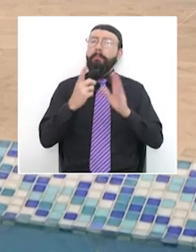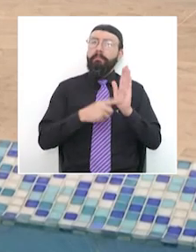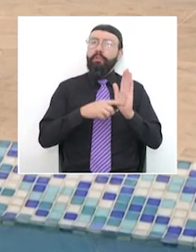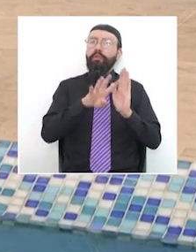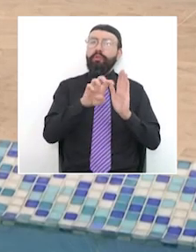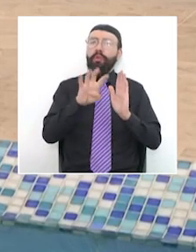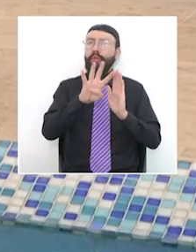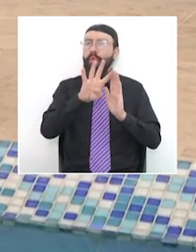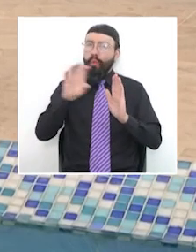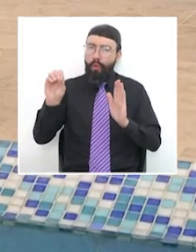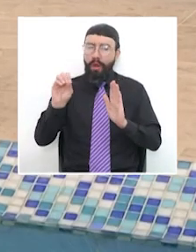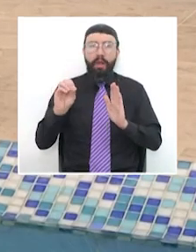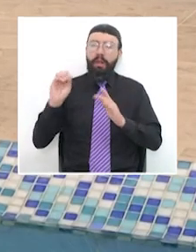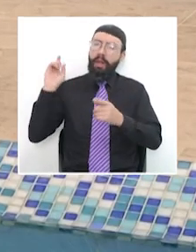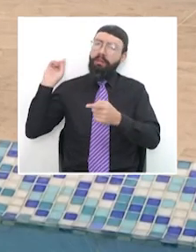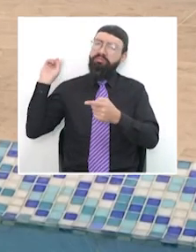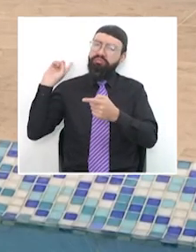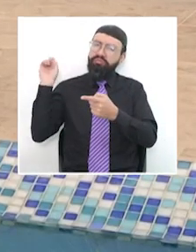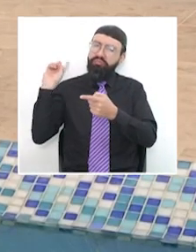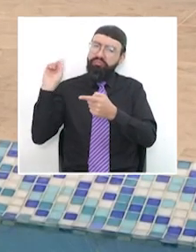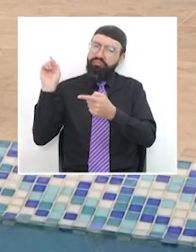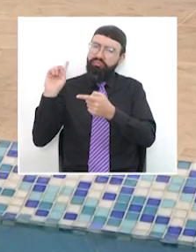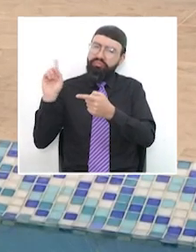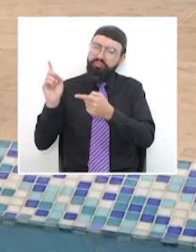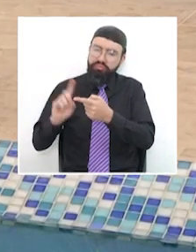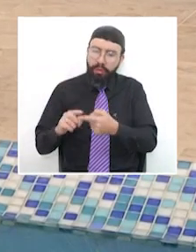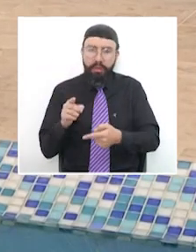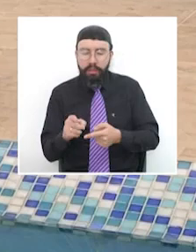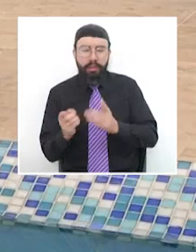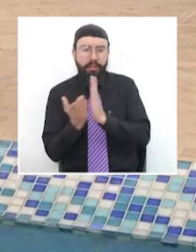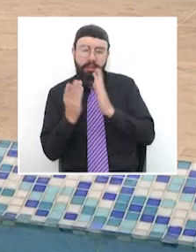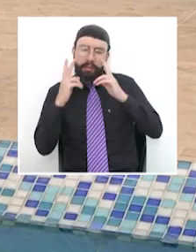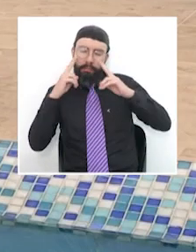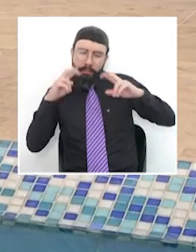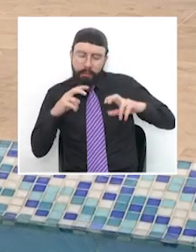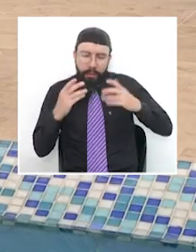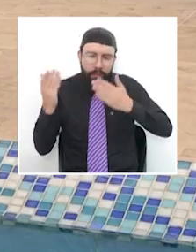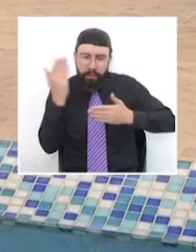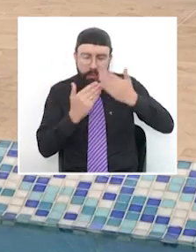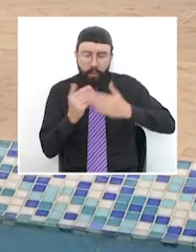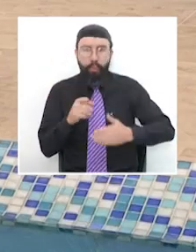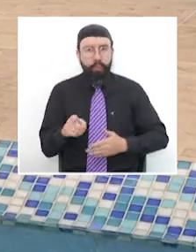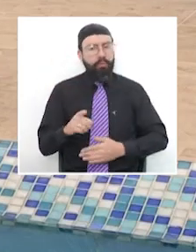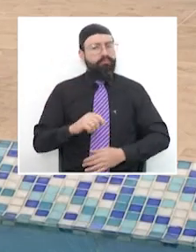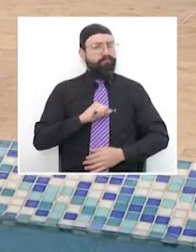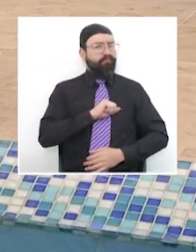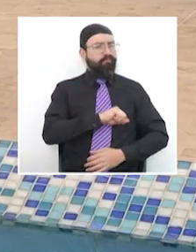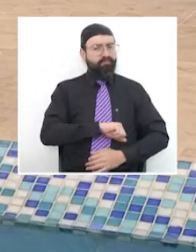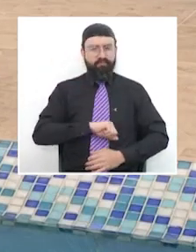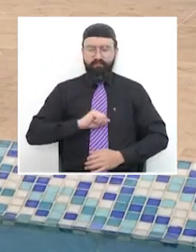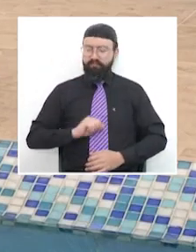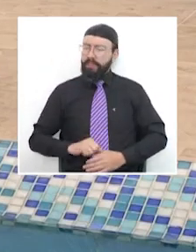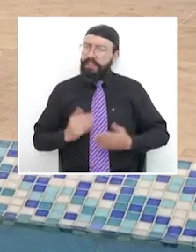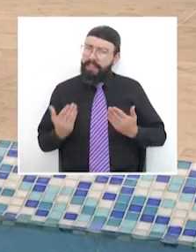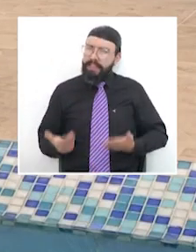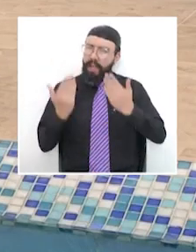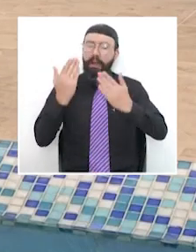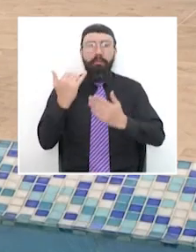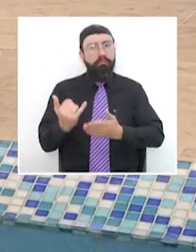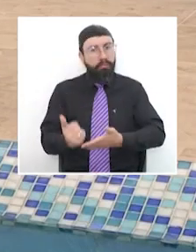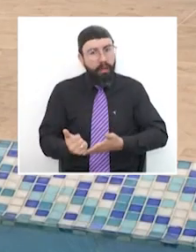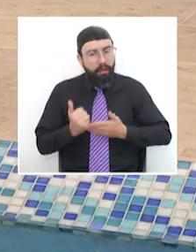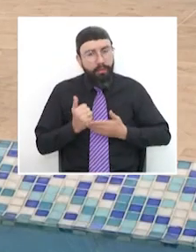hasta la fecha, pues digamos que los estudios demuestran cómo es de primera elección precisamente porque